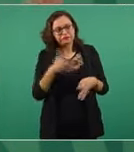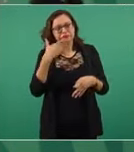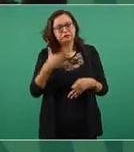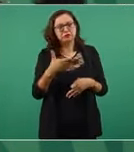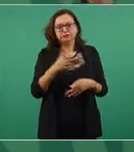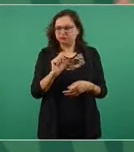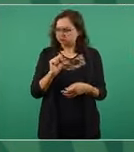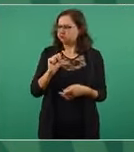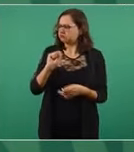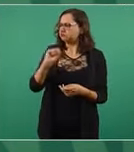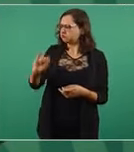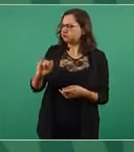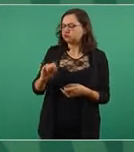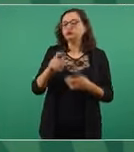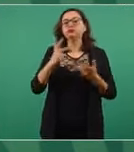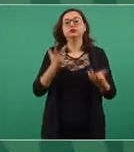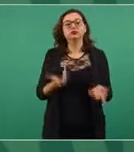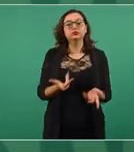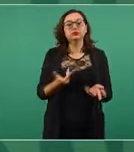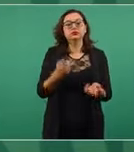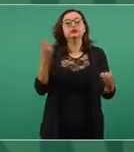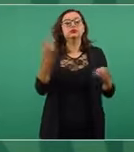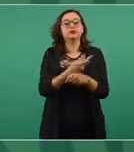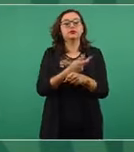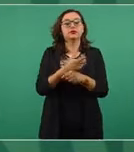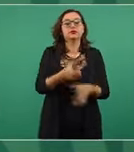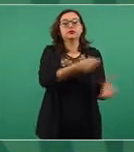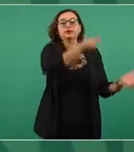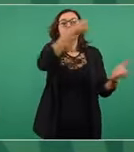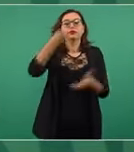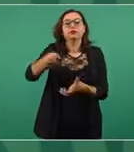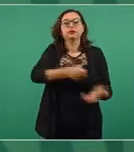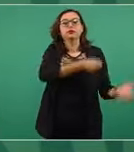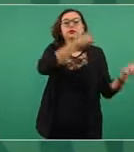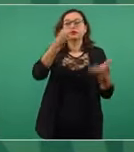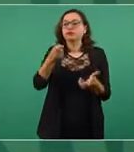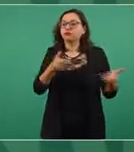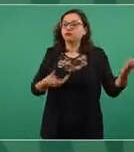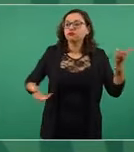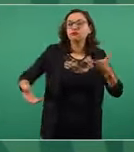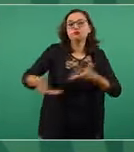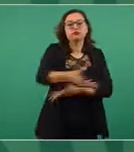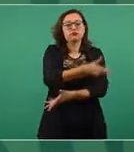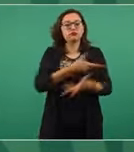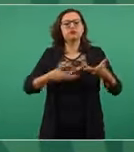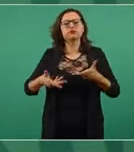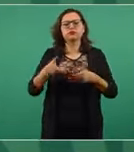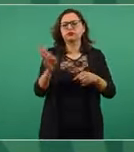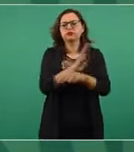¿Y quién se ayuda con esas inversiones? Pues empresarios, comerciantes,